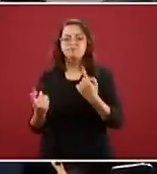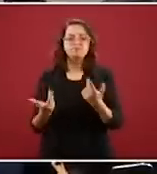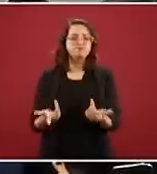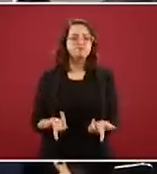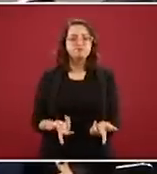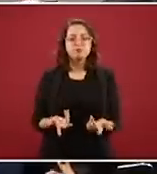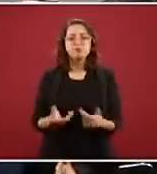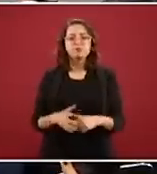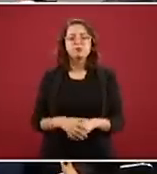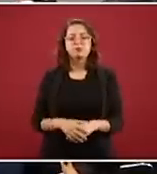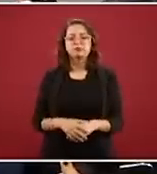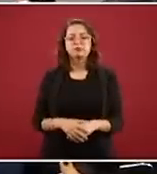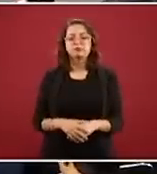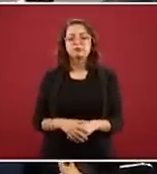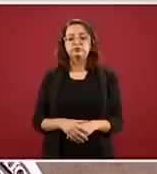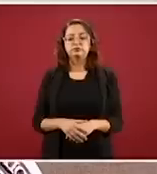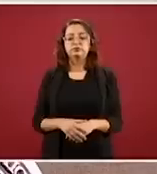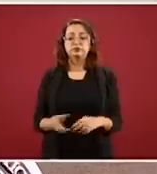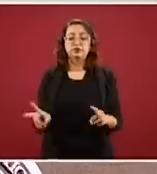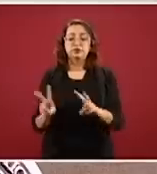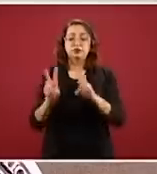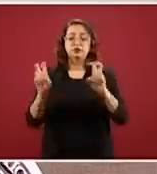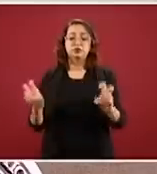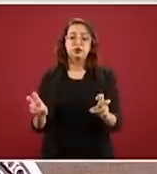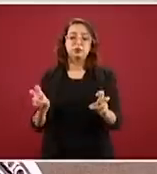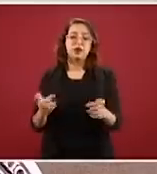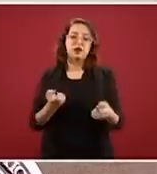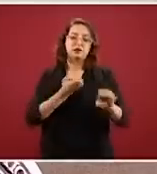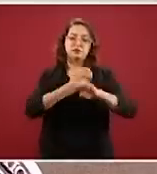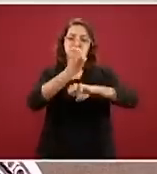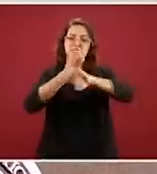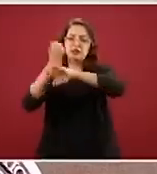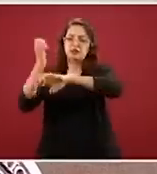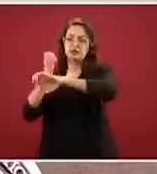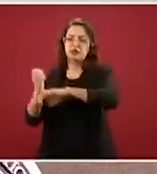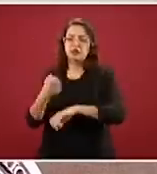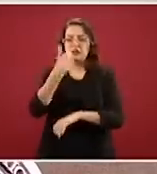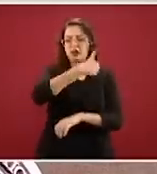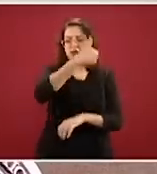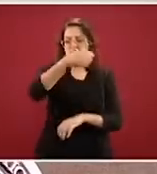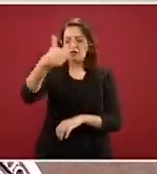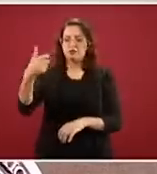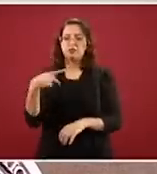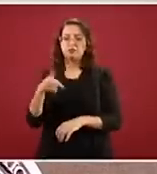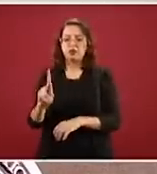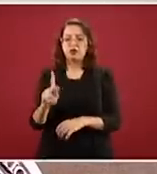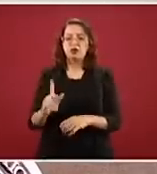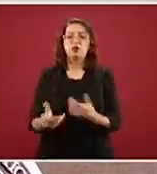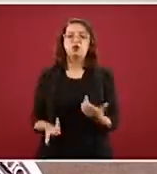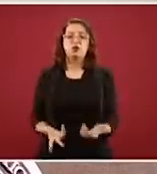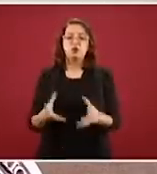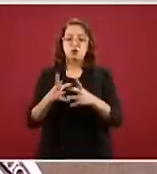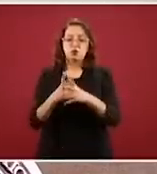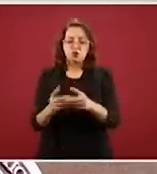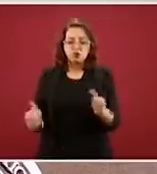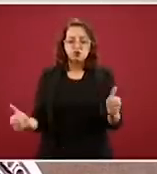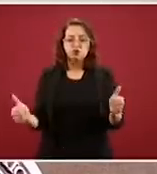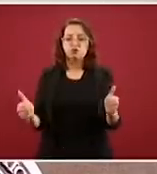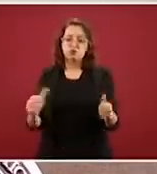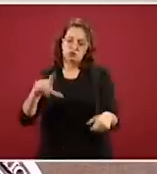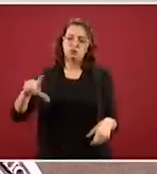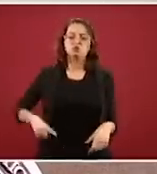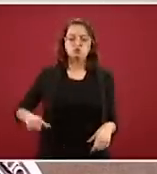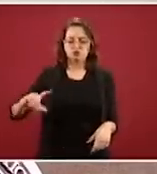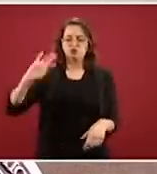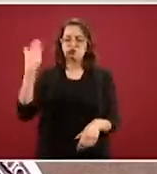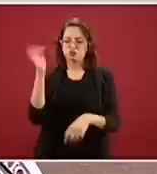Es obviamente un tema de carácter local, sin embargo, tiene en su solución todo el respaldo del